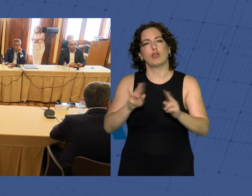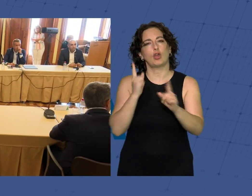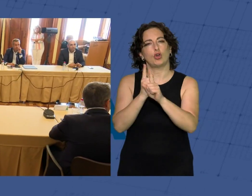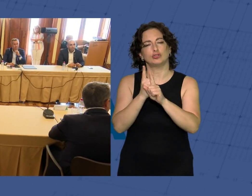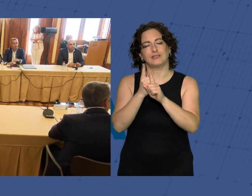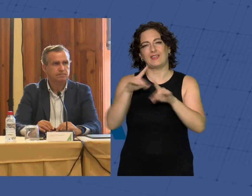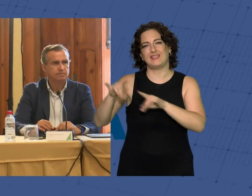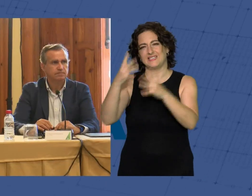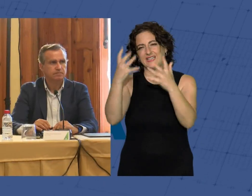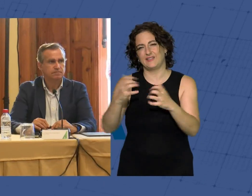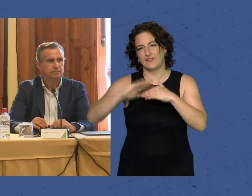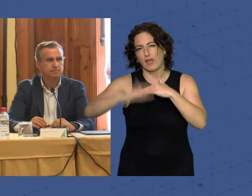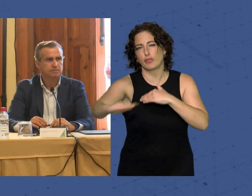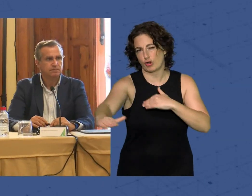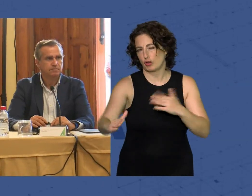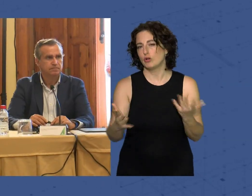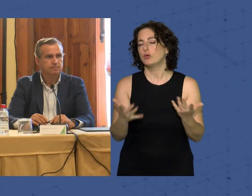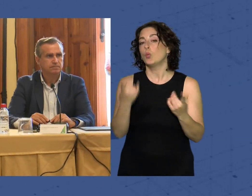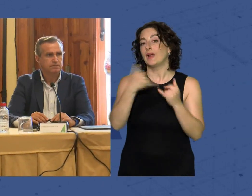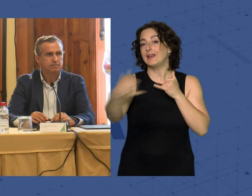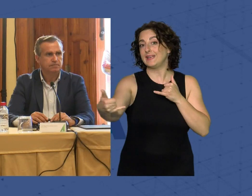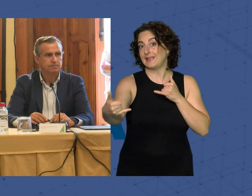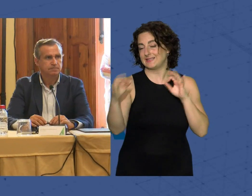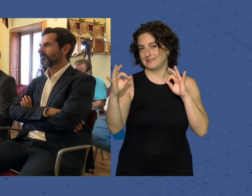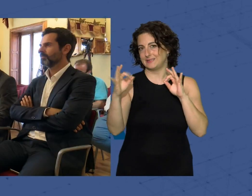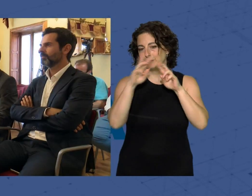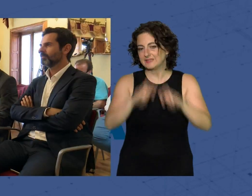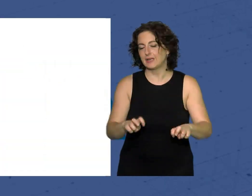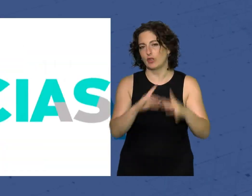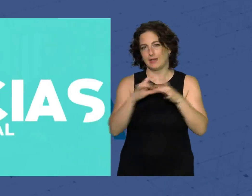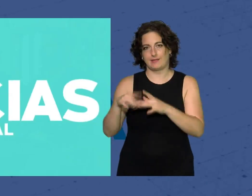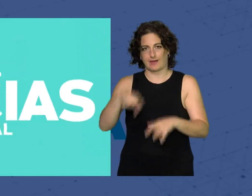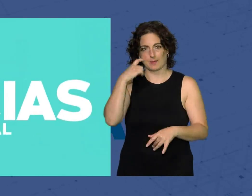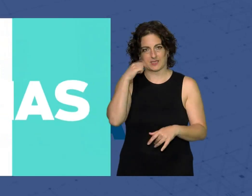Desertificación una de las líneas de investigación que se lideran desde Almería